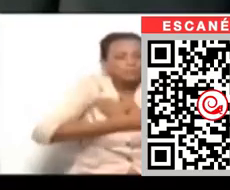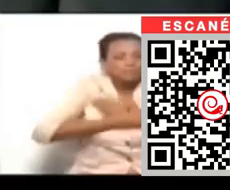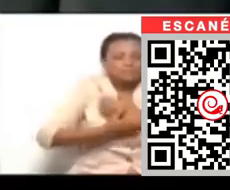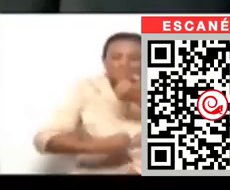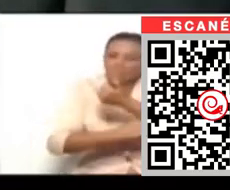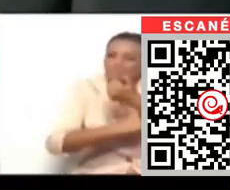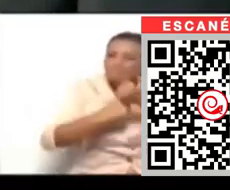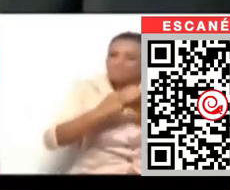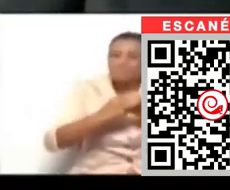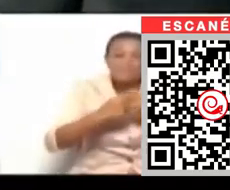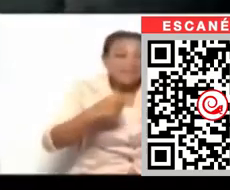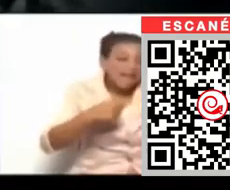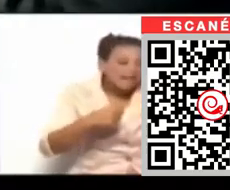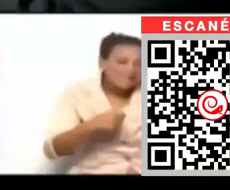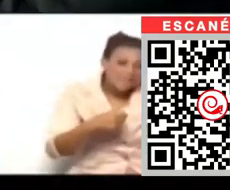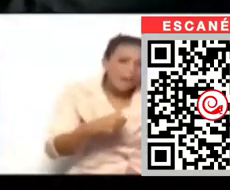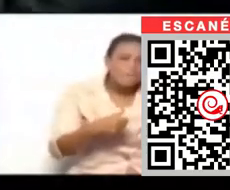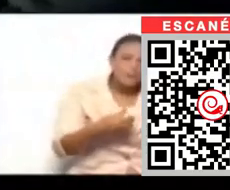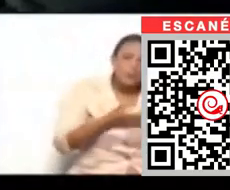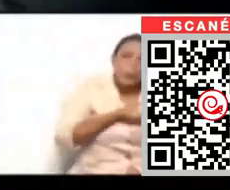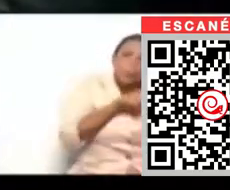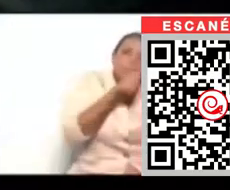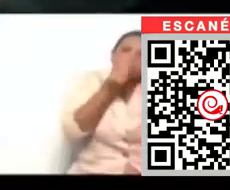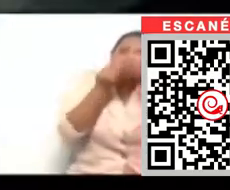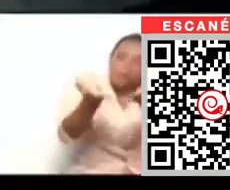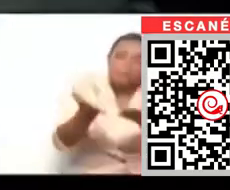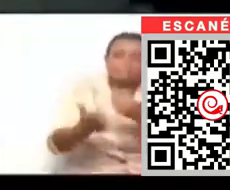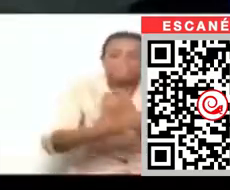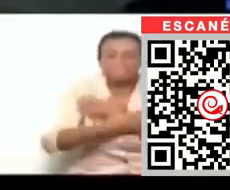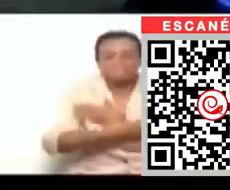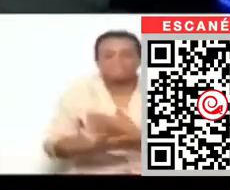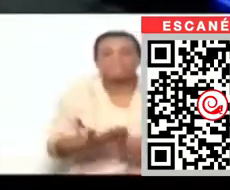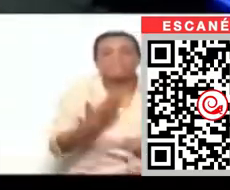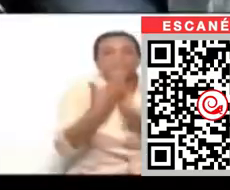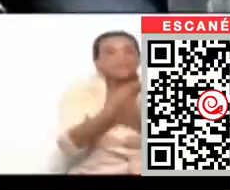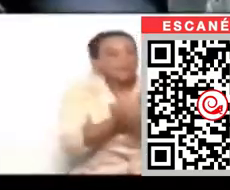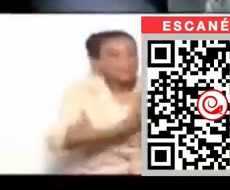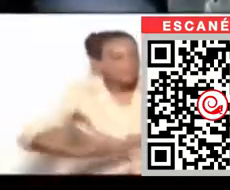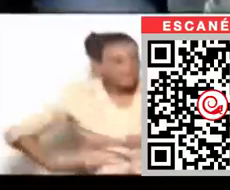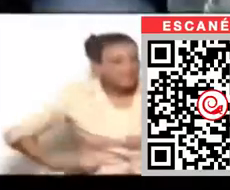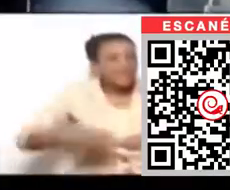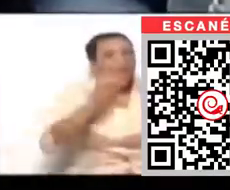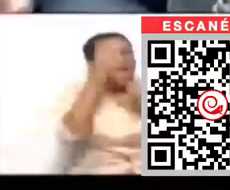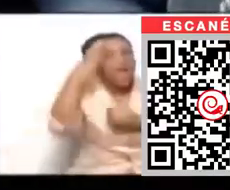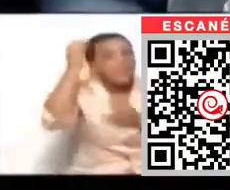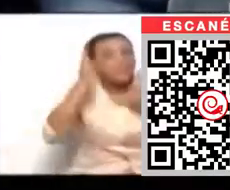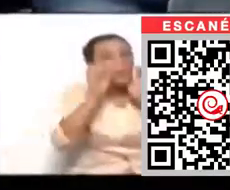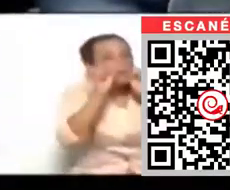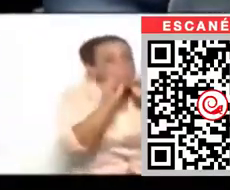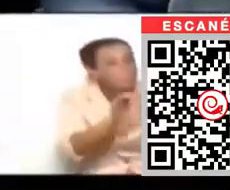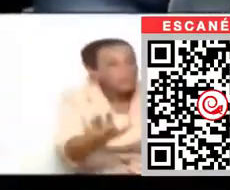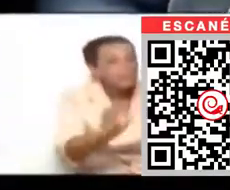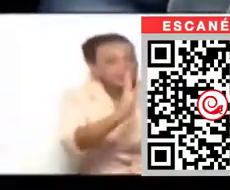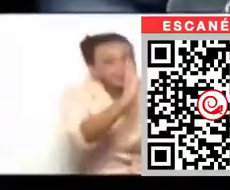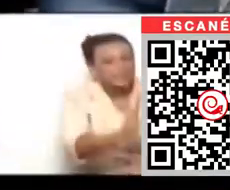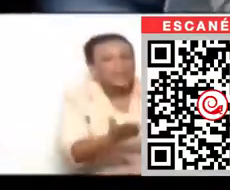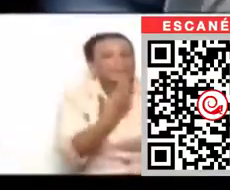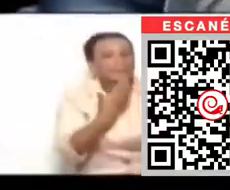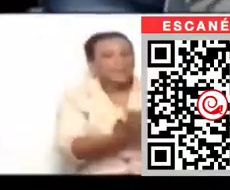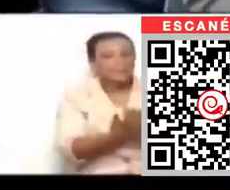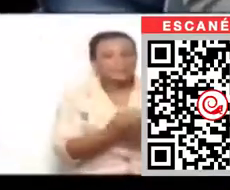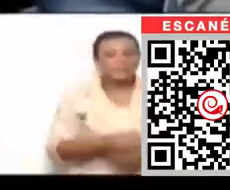apoyo de la República Bolivariana de Venezuela. Gracias, presidente. Que Dios el pueblo le proteja. Y